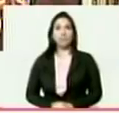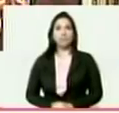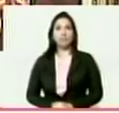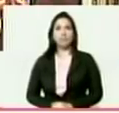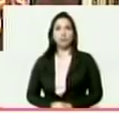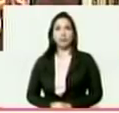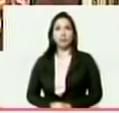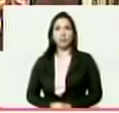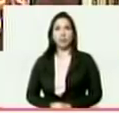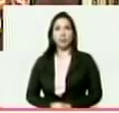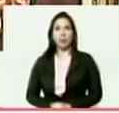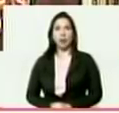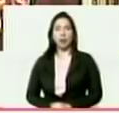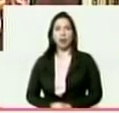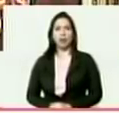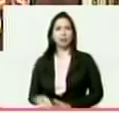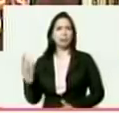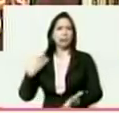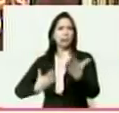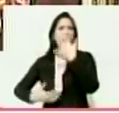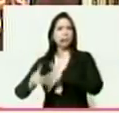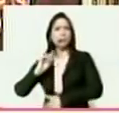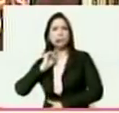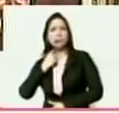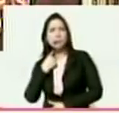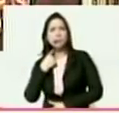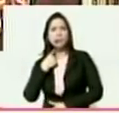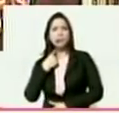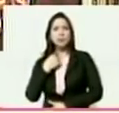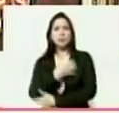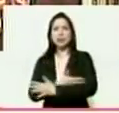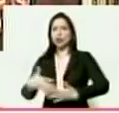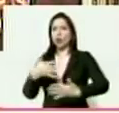existió varios millones de años sin la existencia humana.